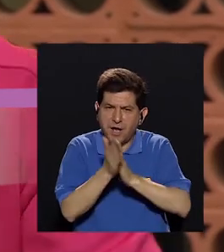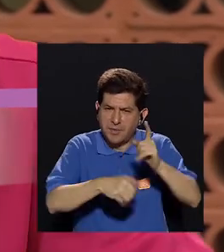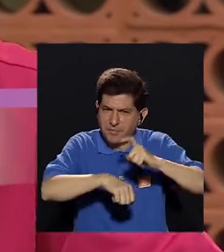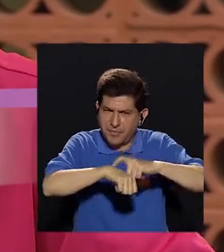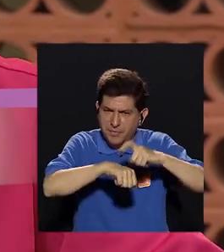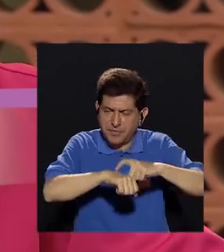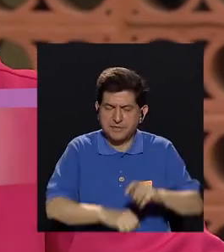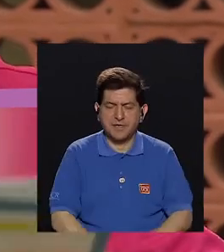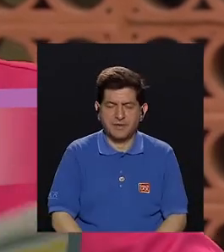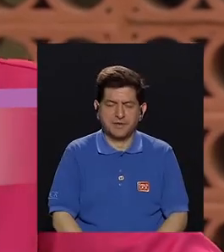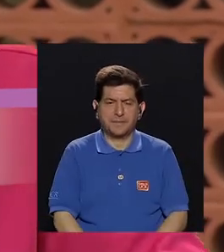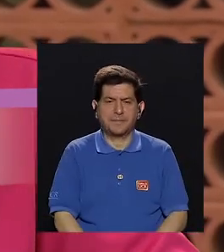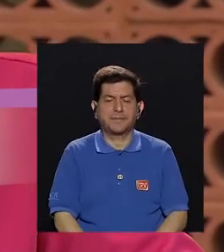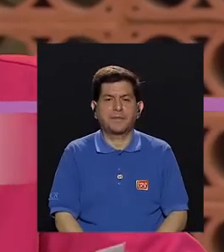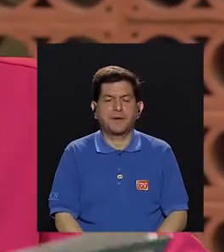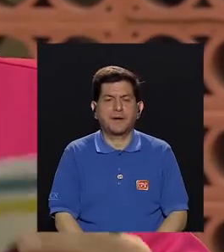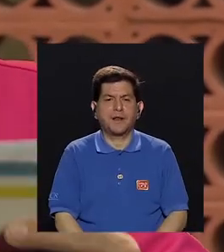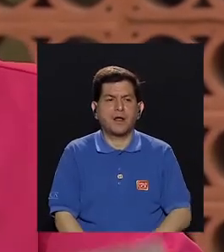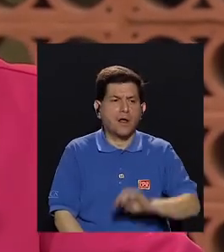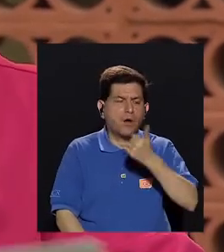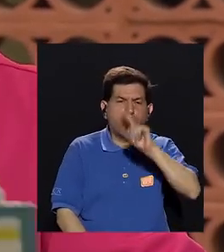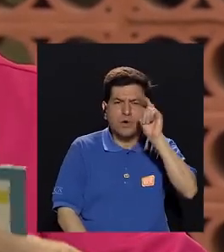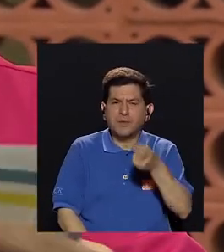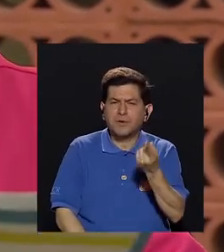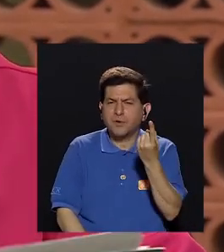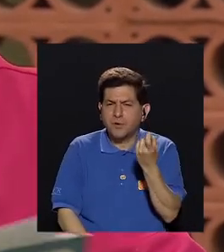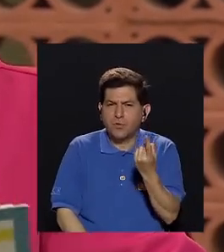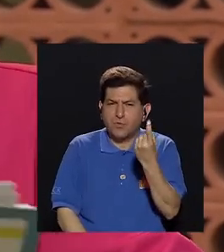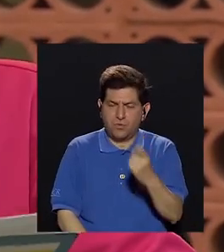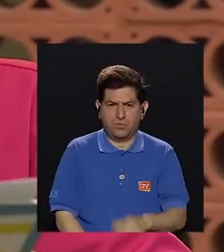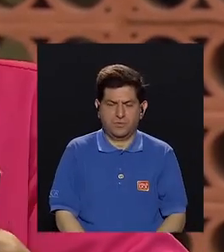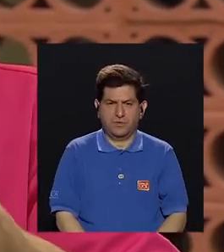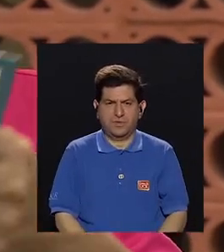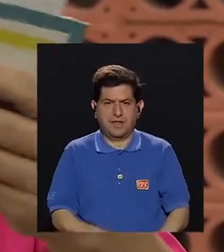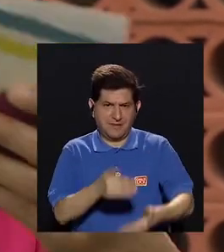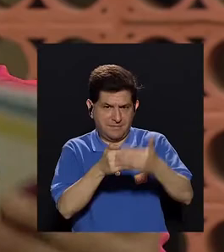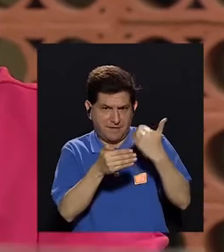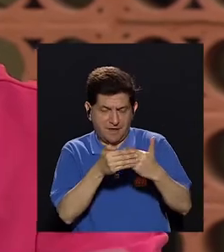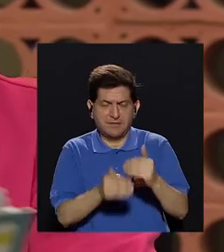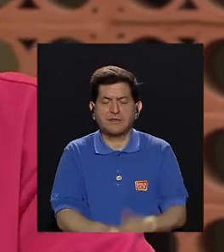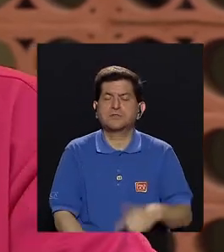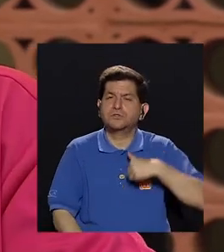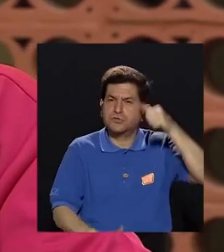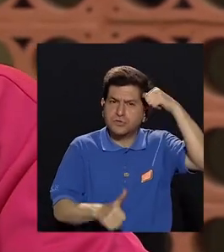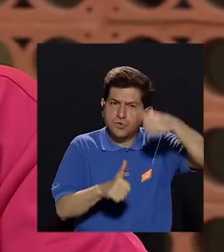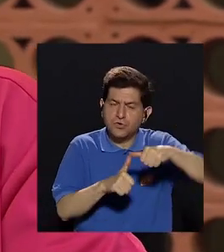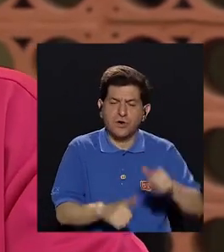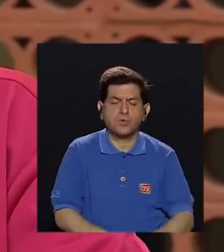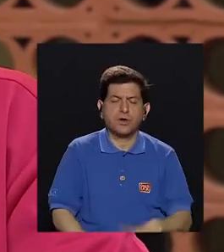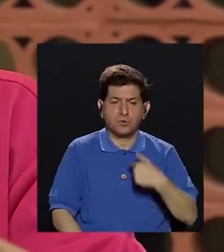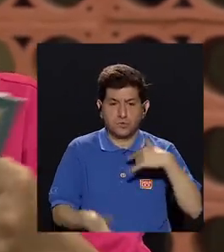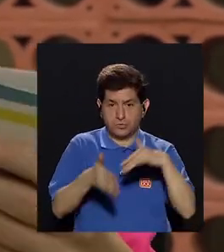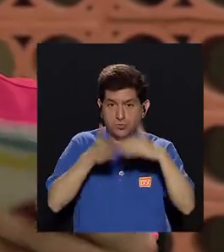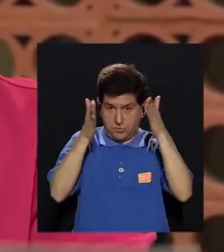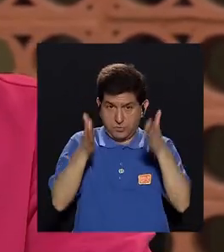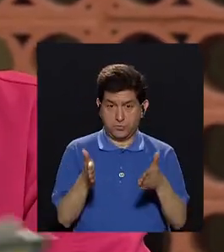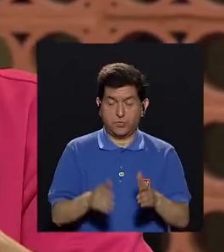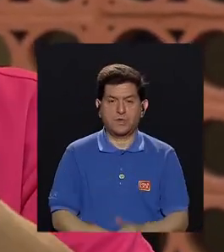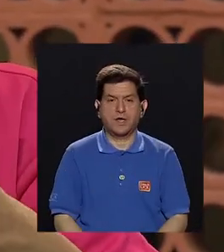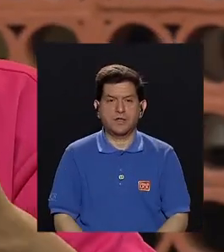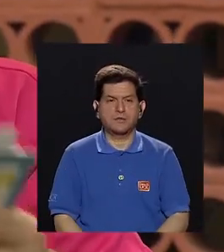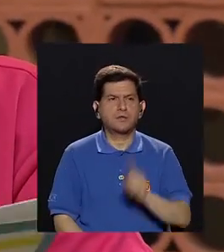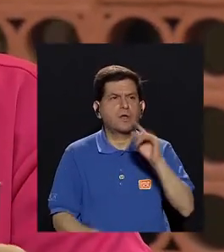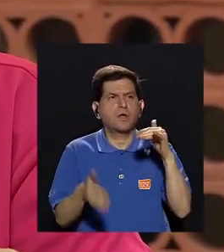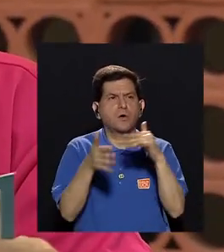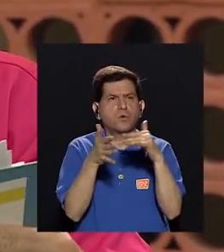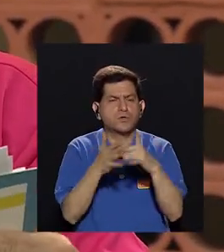línea. Y es que al menos yo recuerdo cuando era estudiante que había un estudio que asociaba el talco con el cáncer de ovario